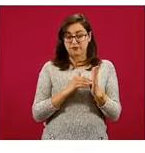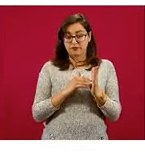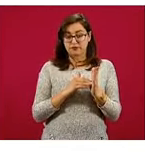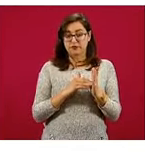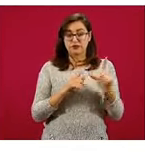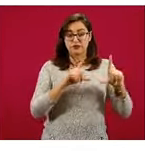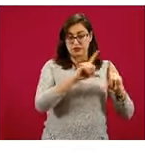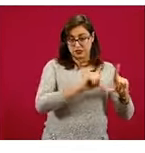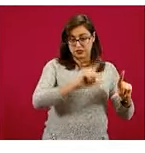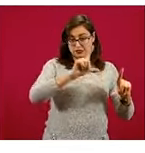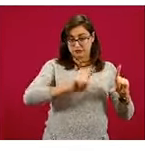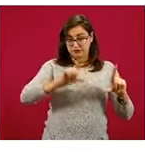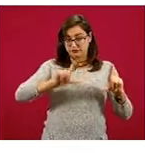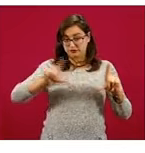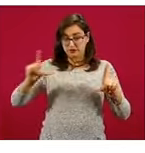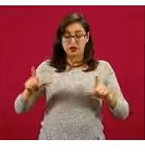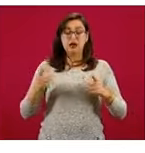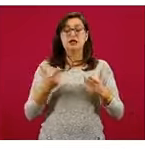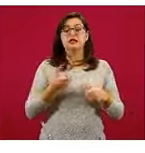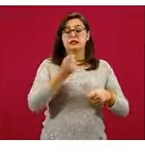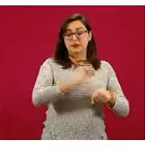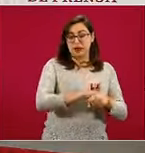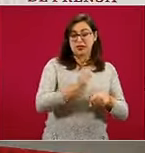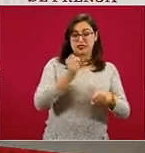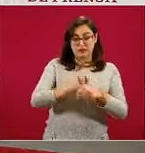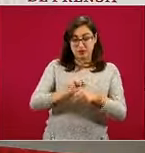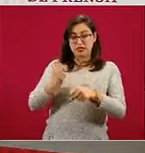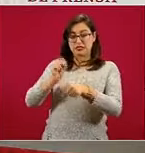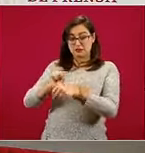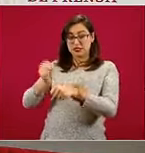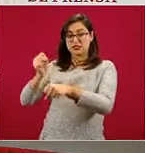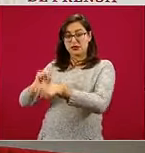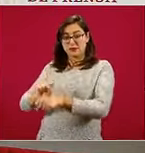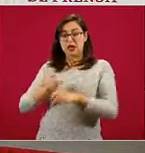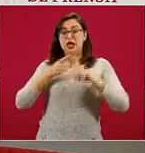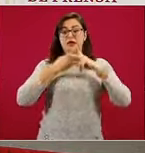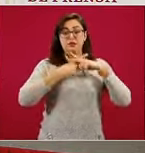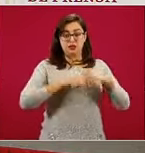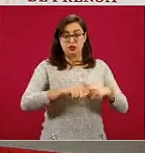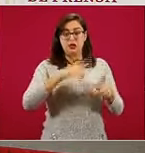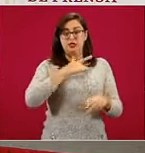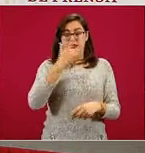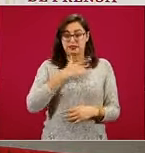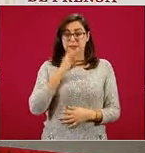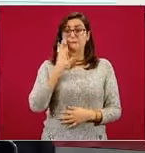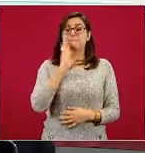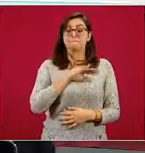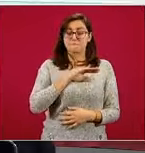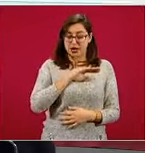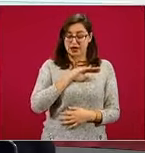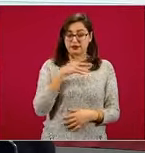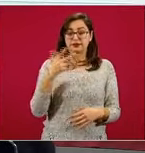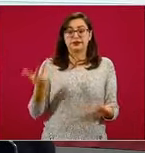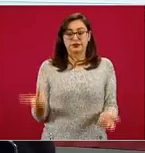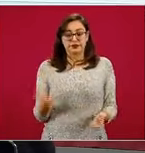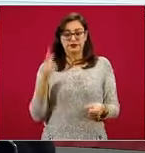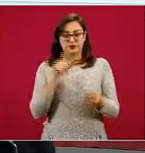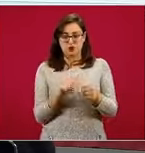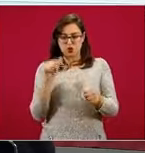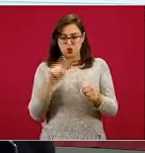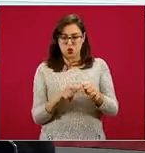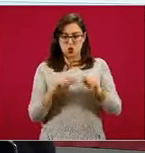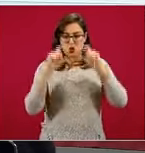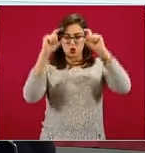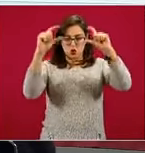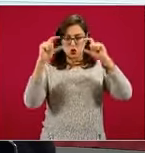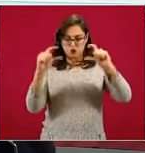misma en función de la semana epidemiológica en la cual iniciaron con los signos y con los síntomas. Y los colores que vemos en las